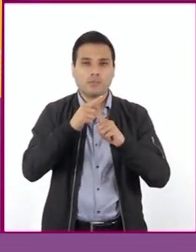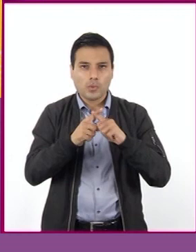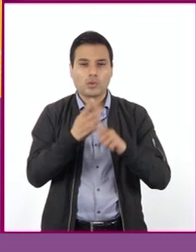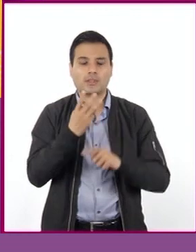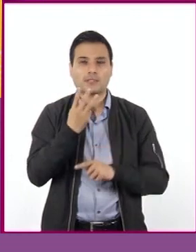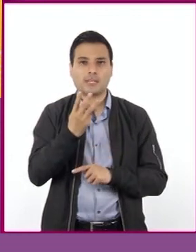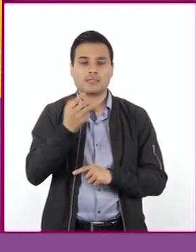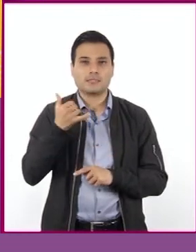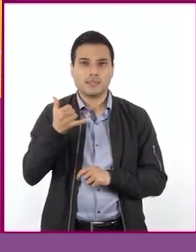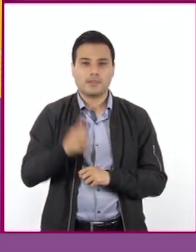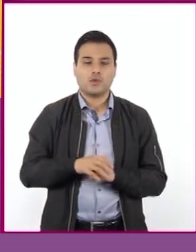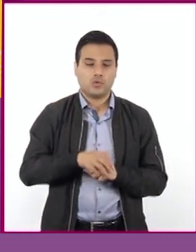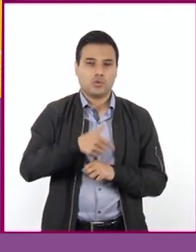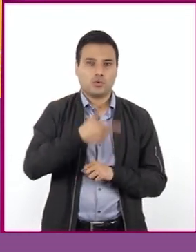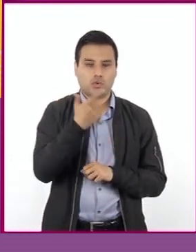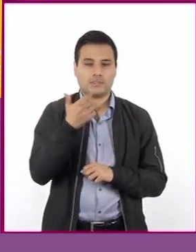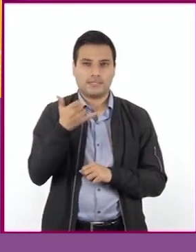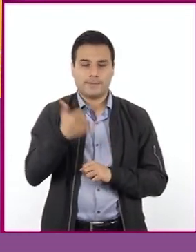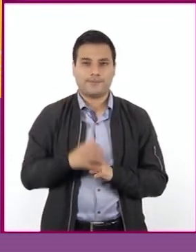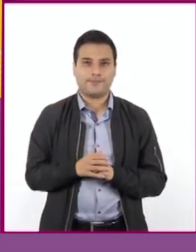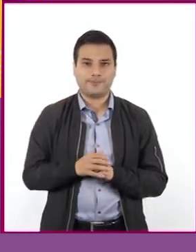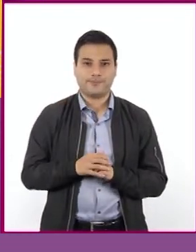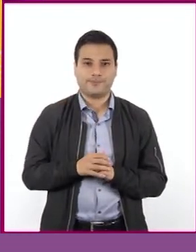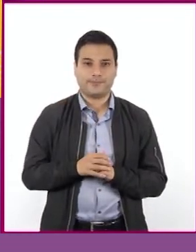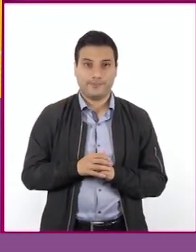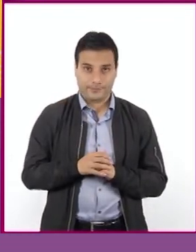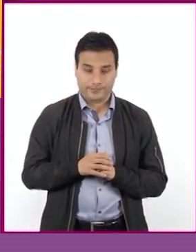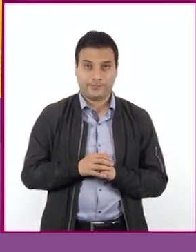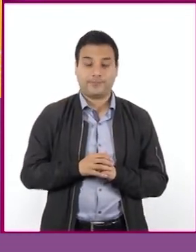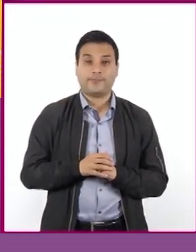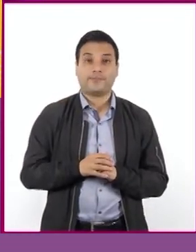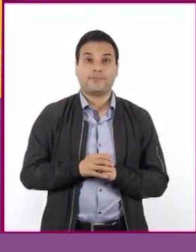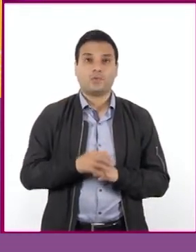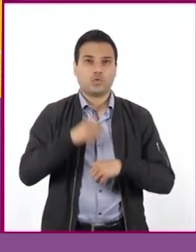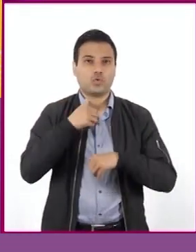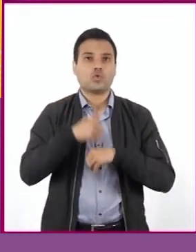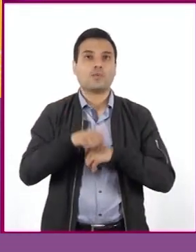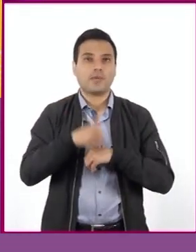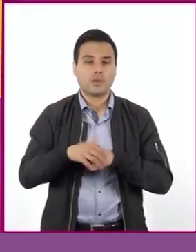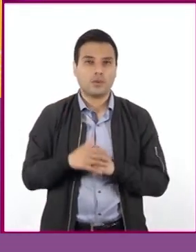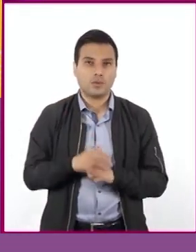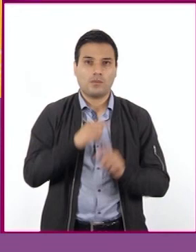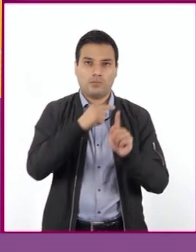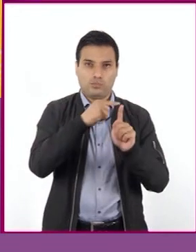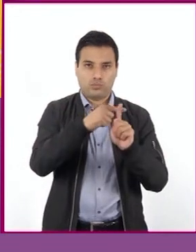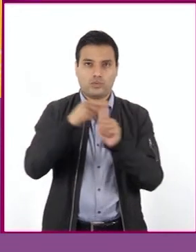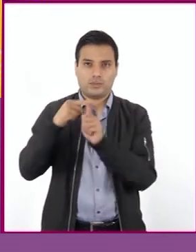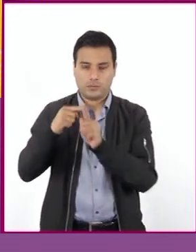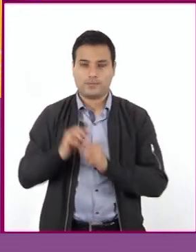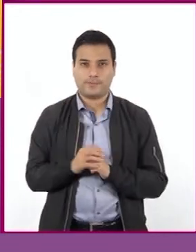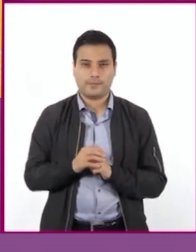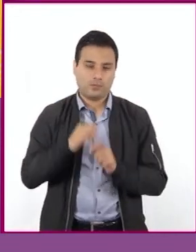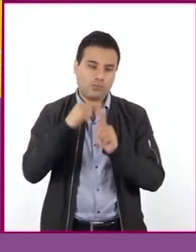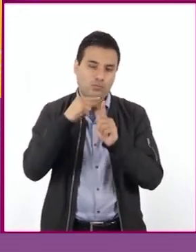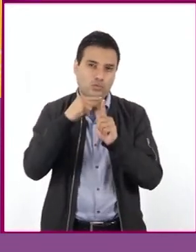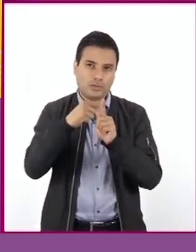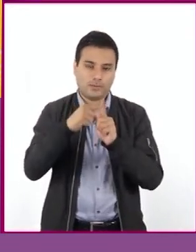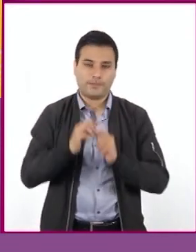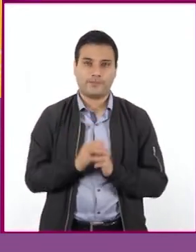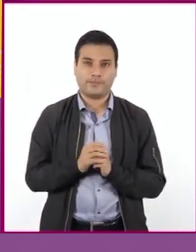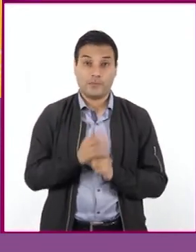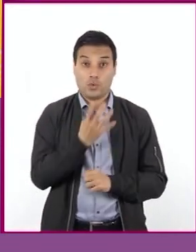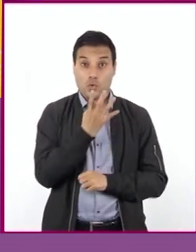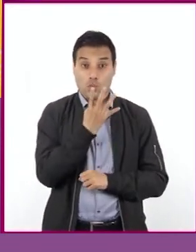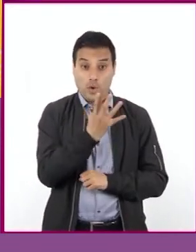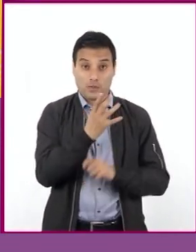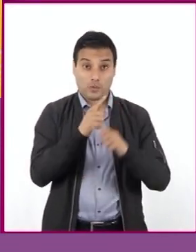igual a 12y. Multiplicando los términos numéricos, positivo por positivo es positivo. 4